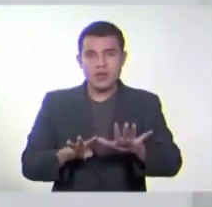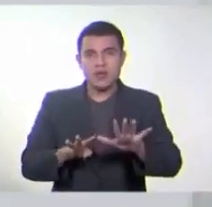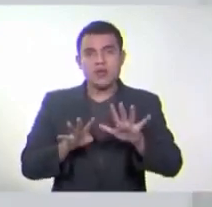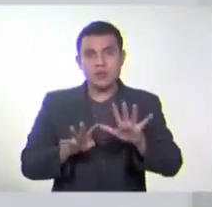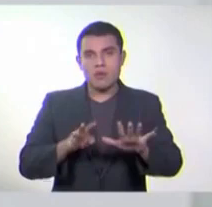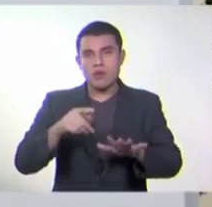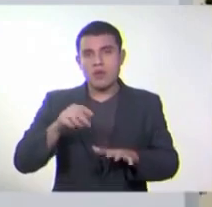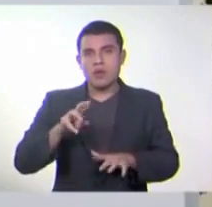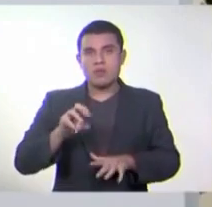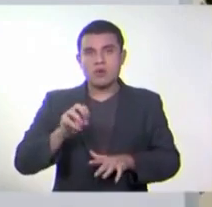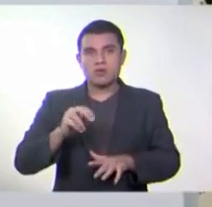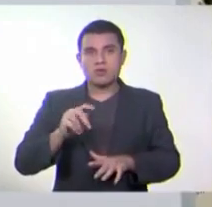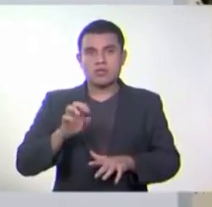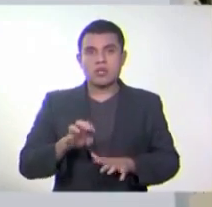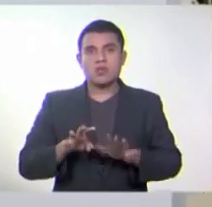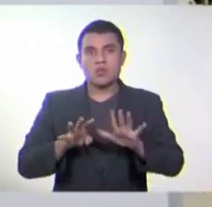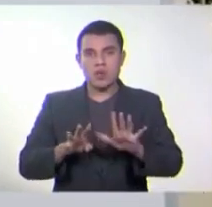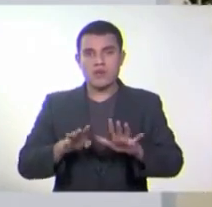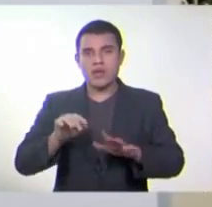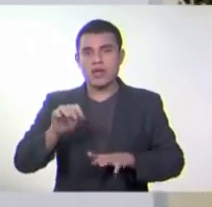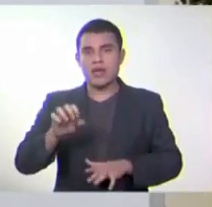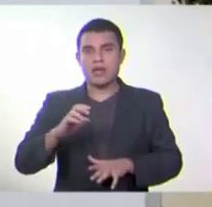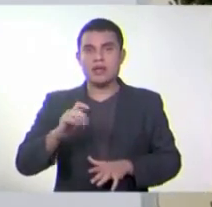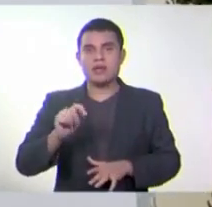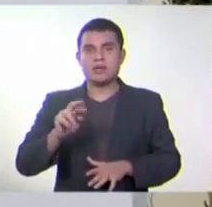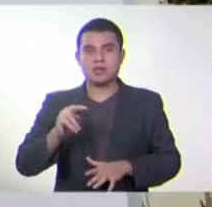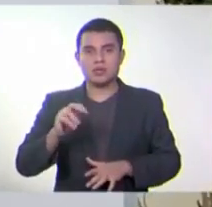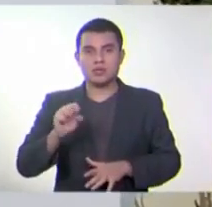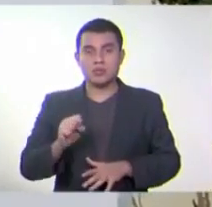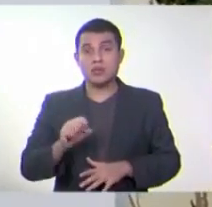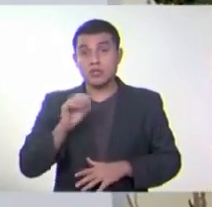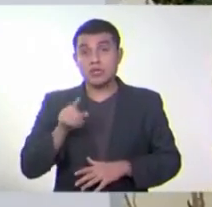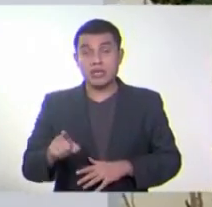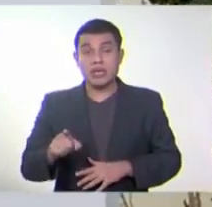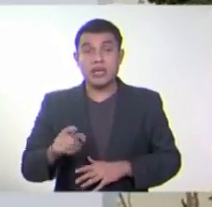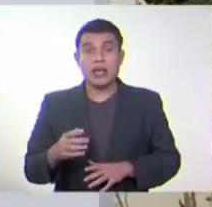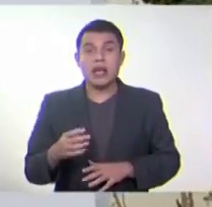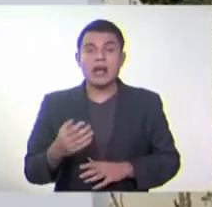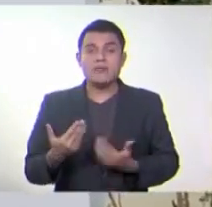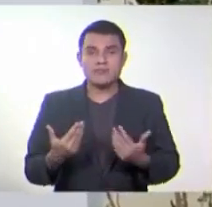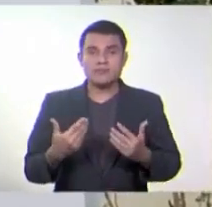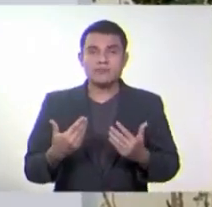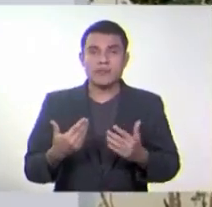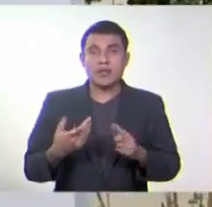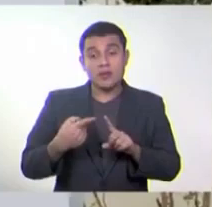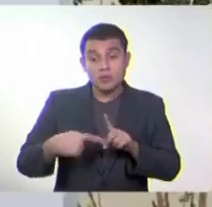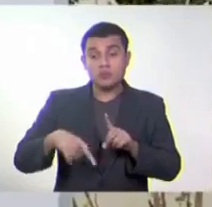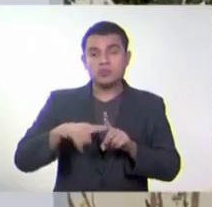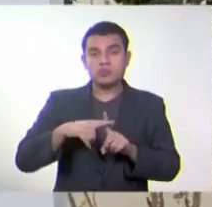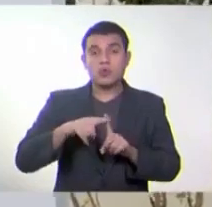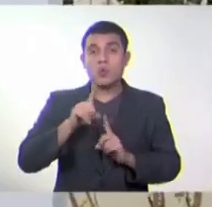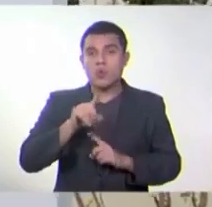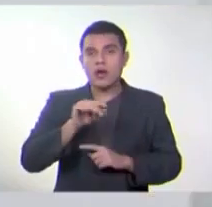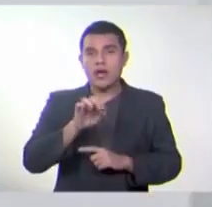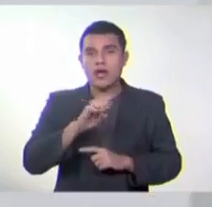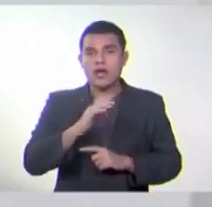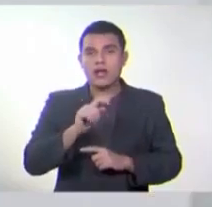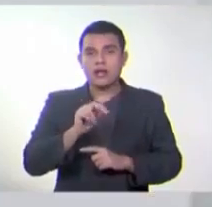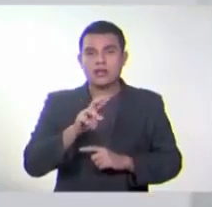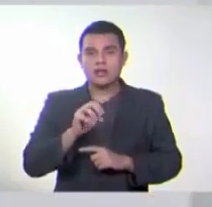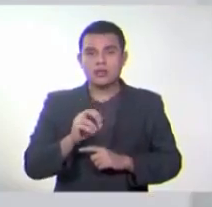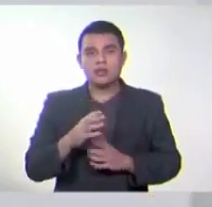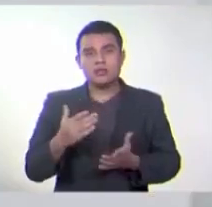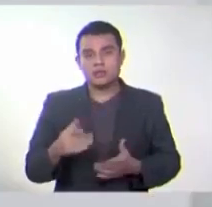9 electrones. Pero dice que él gana un electrón. Entonces,